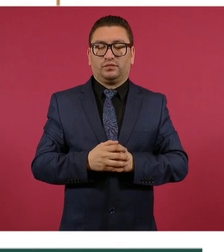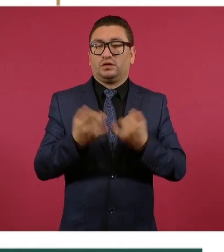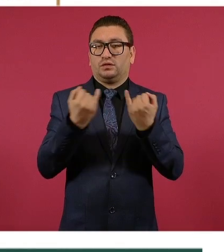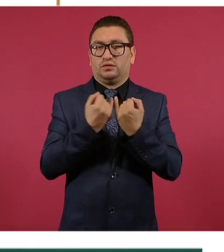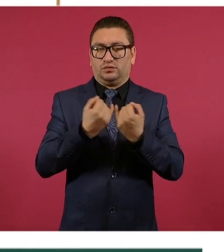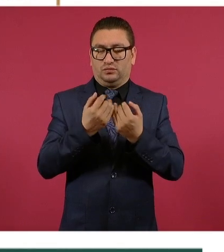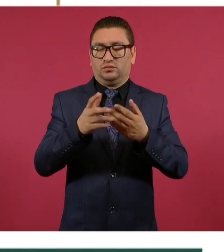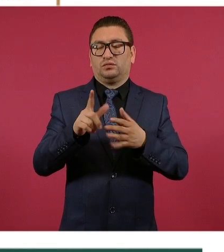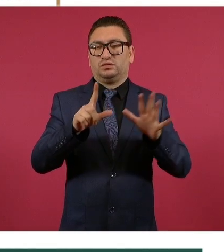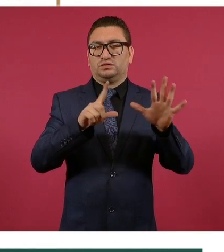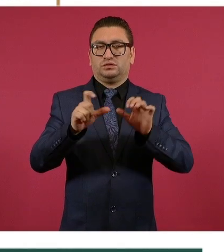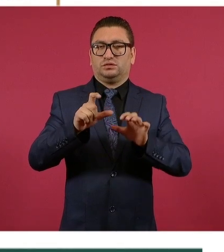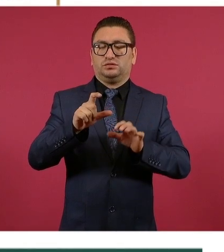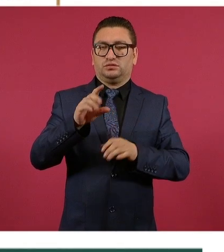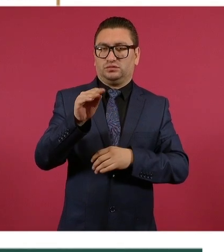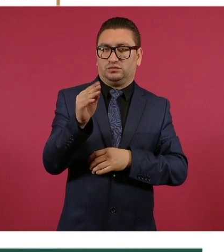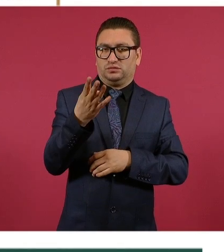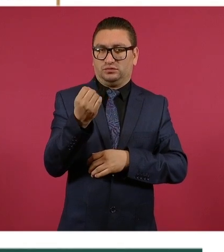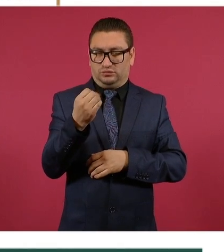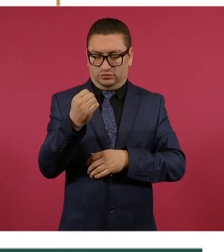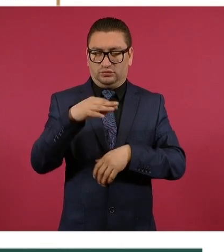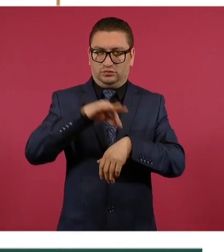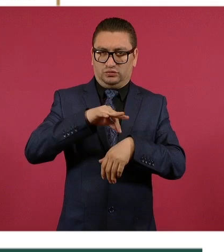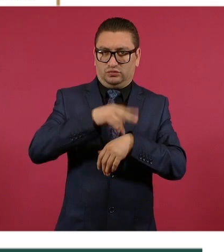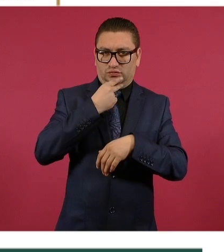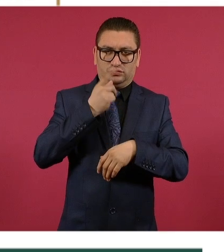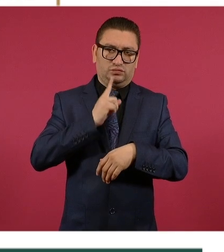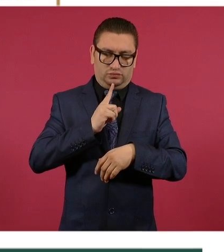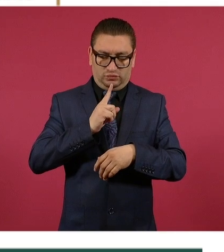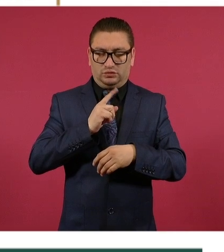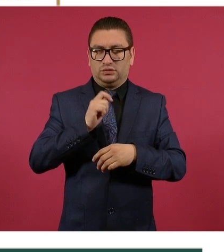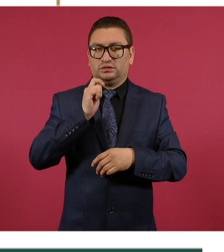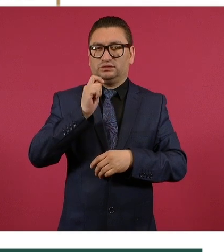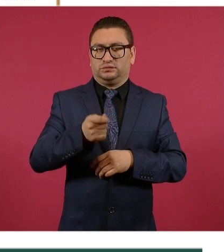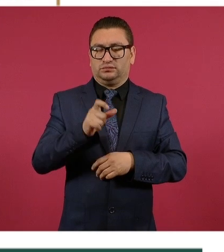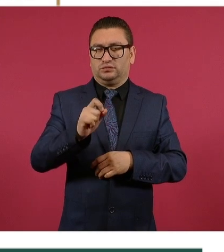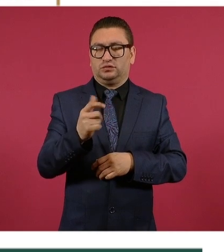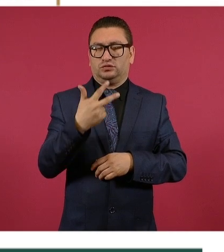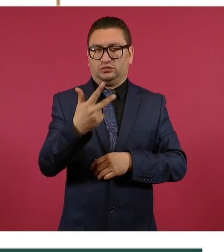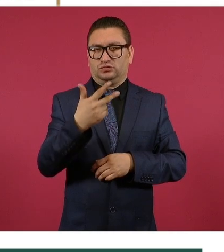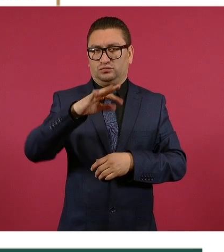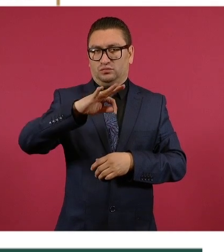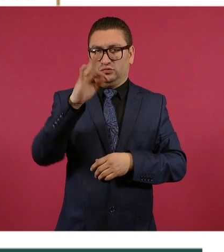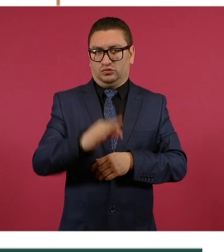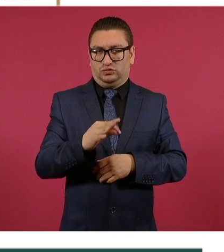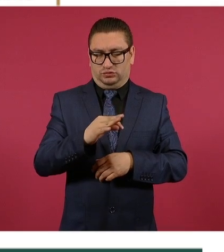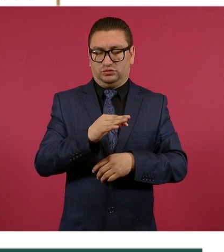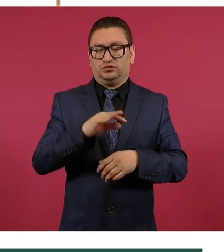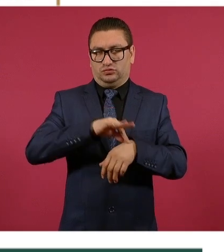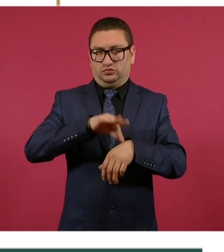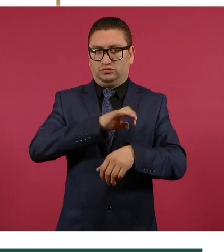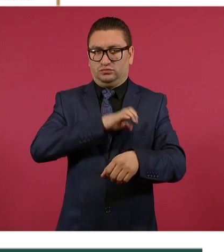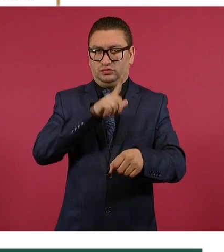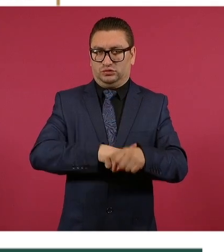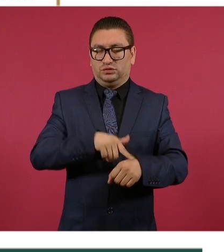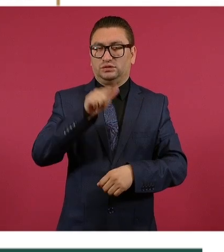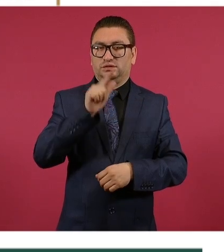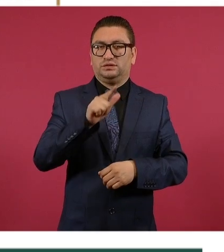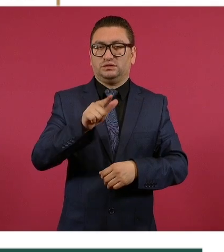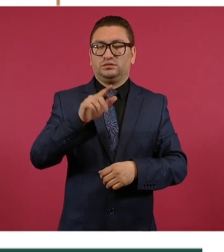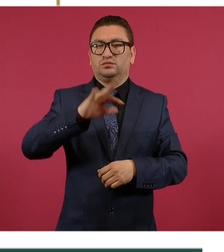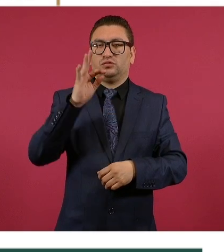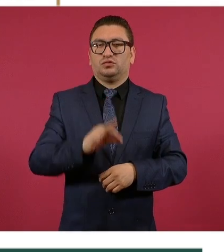contratado a 799 médicas y médicos, un incremento de 28% en el caso de especialistas,